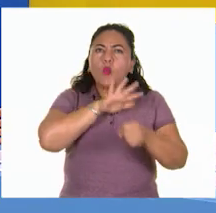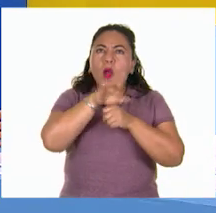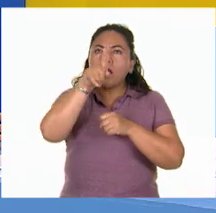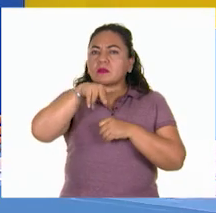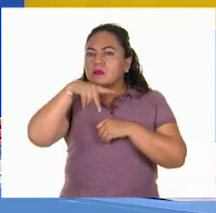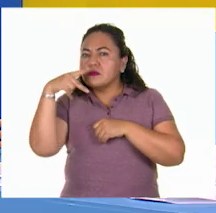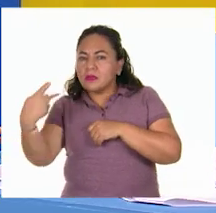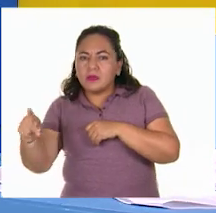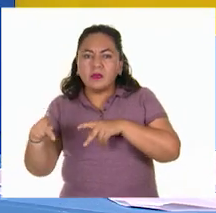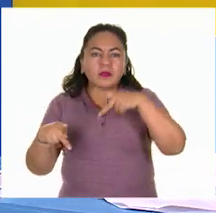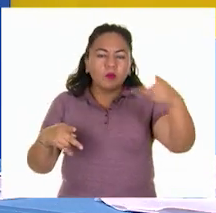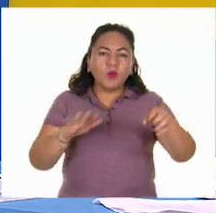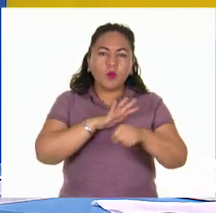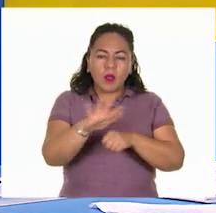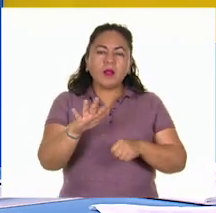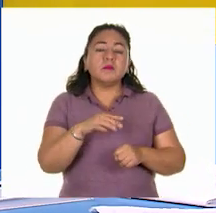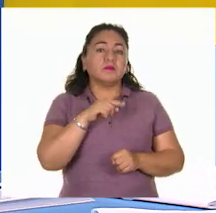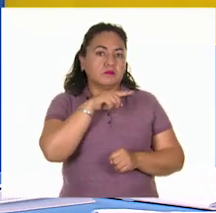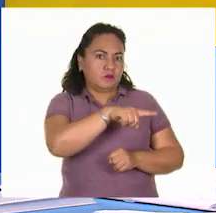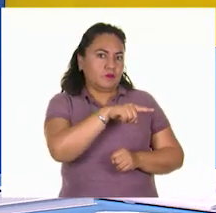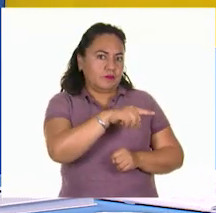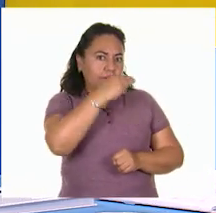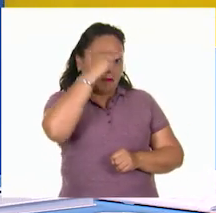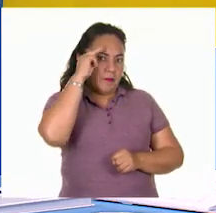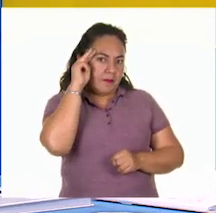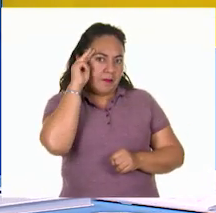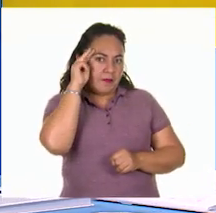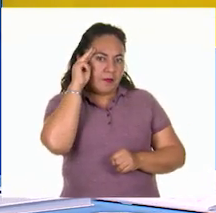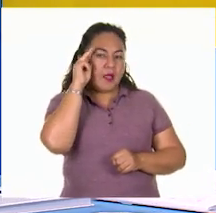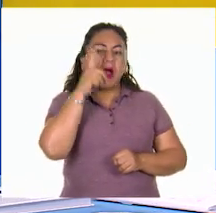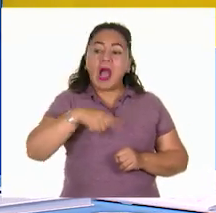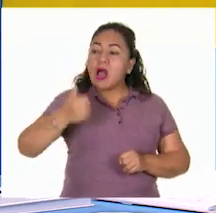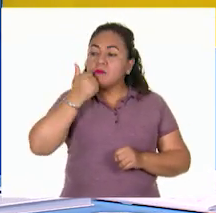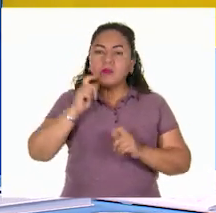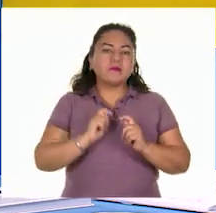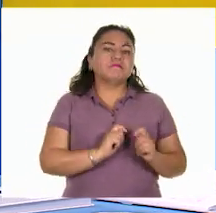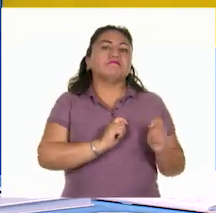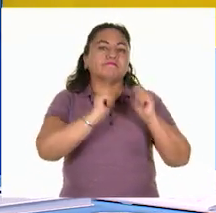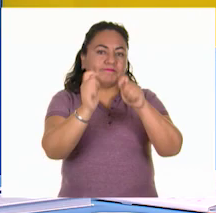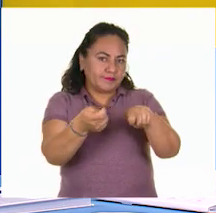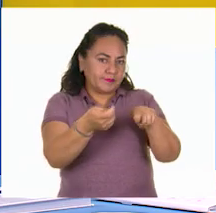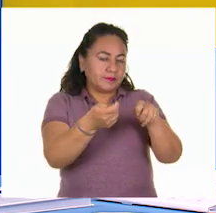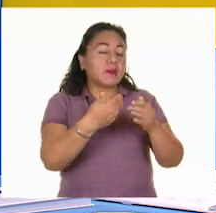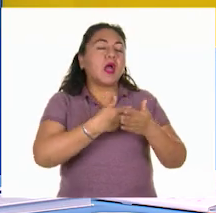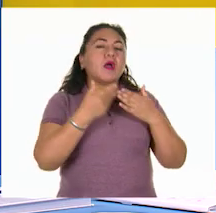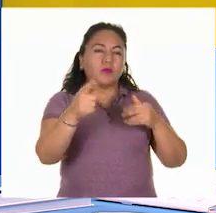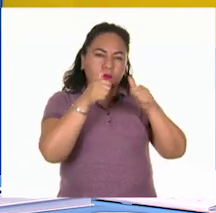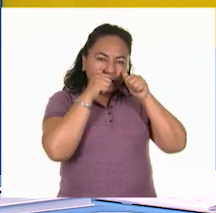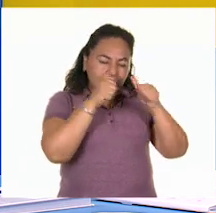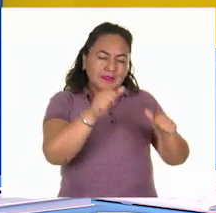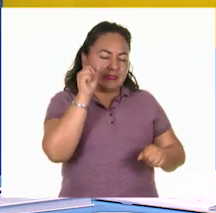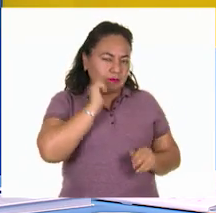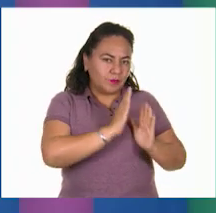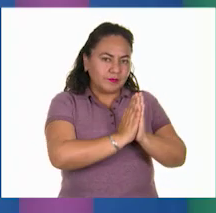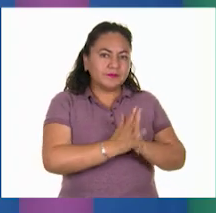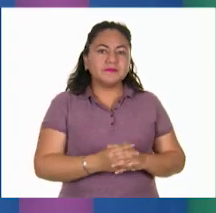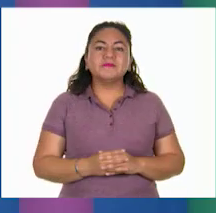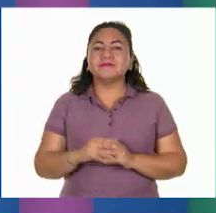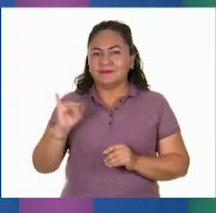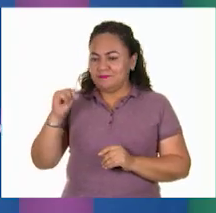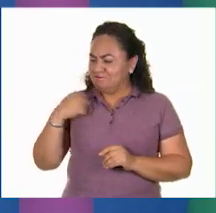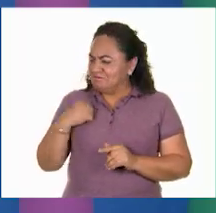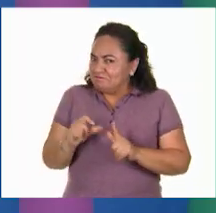de texto. María, tú eres la representante de nuestros estudiantes, así que atenta como siempre. Sí, yo